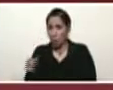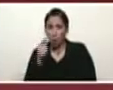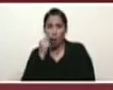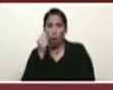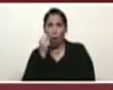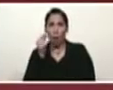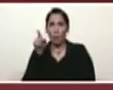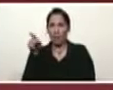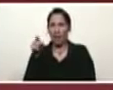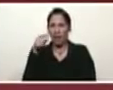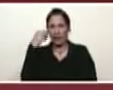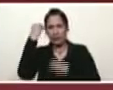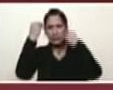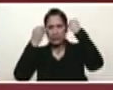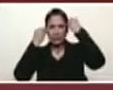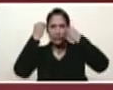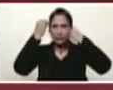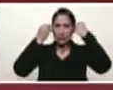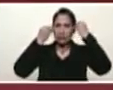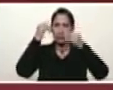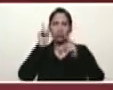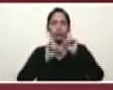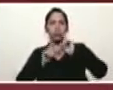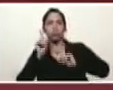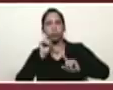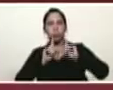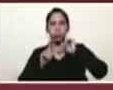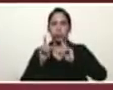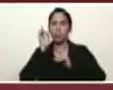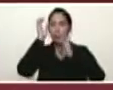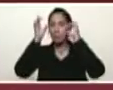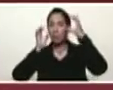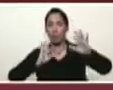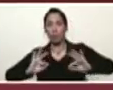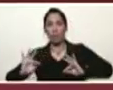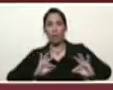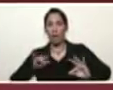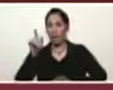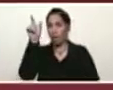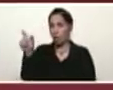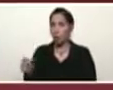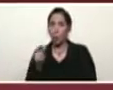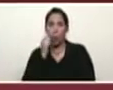la intriga, la mentira y armó el cuento de que él contaba